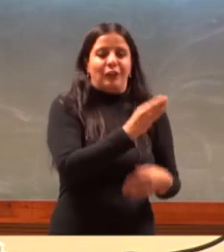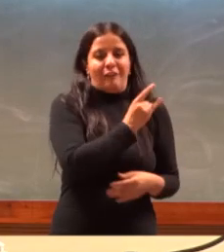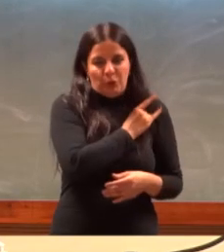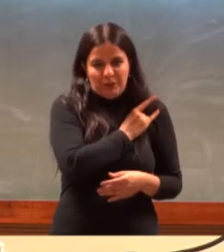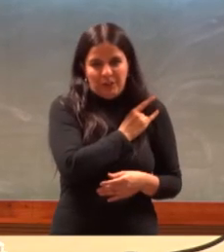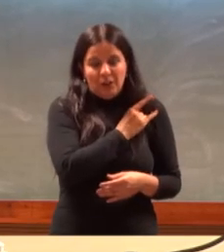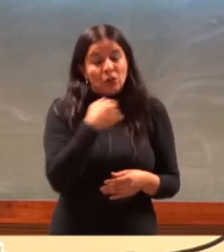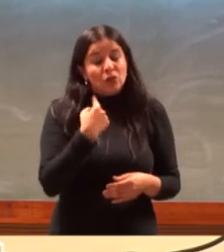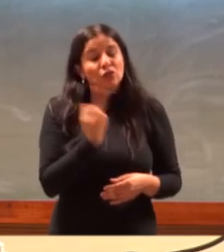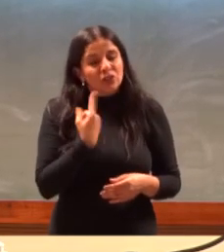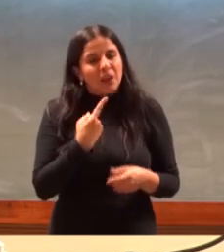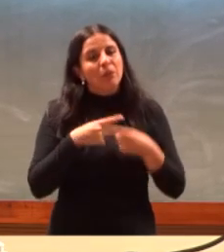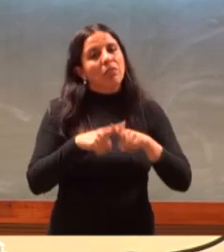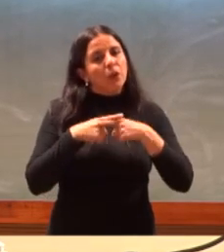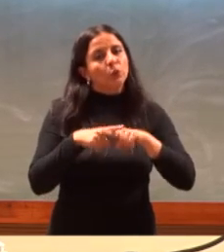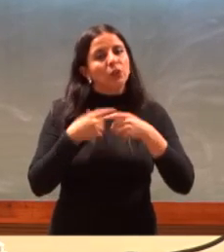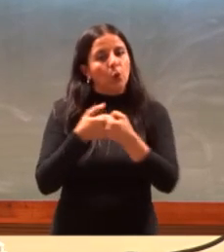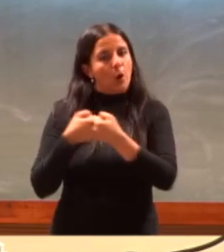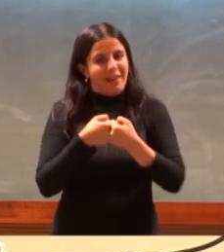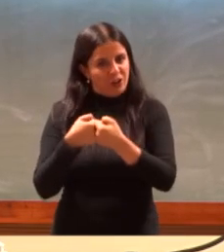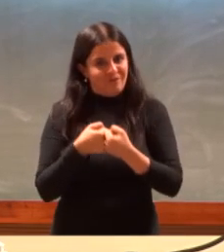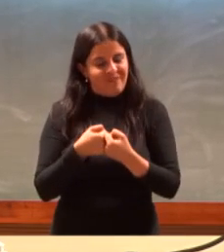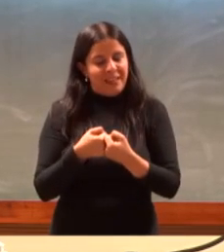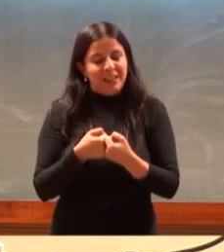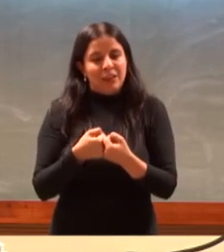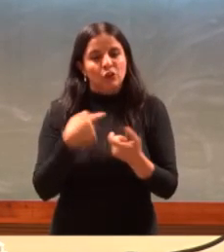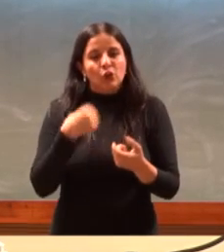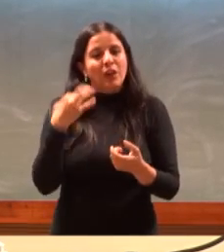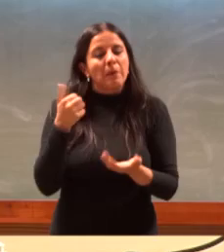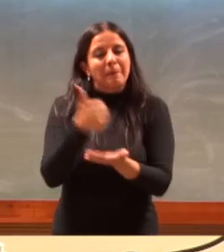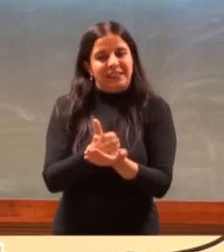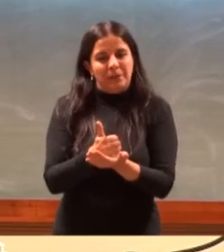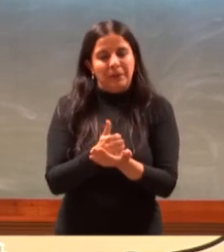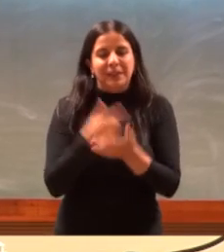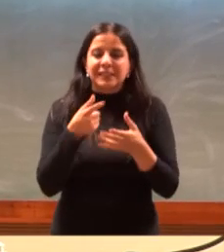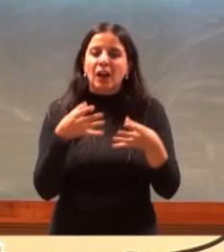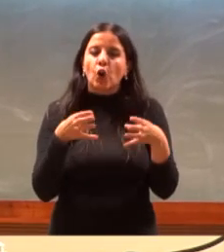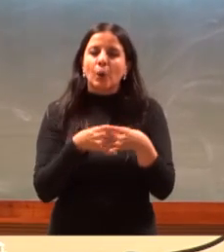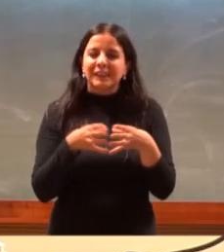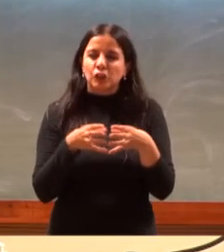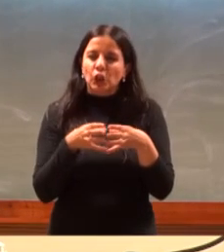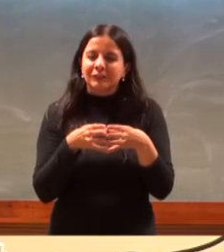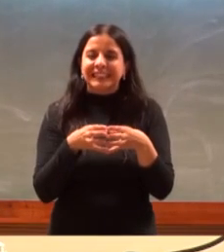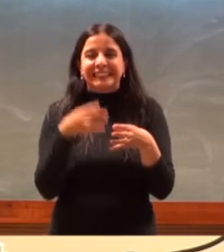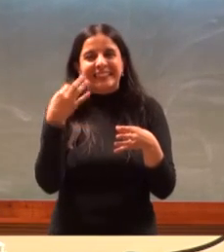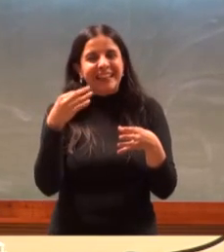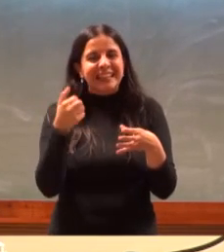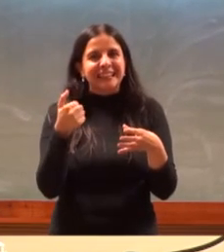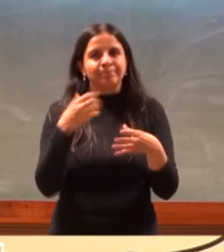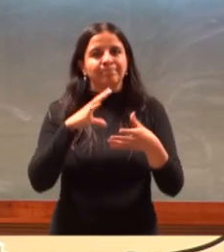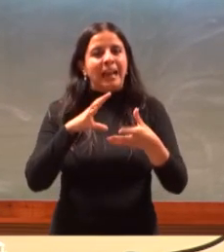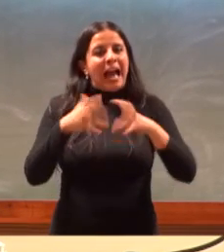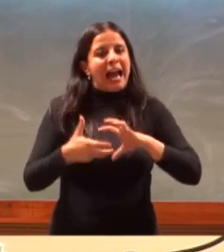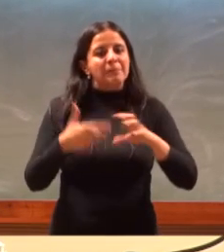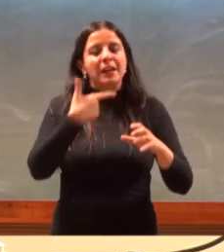discutiendo un convenio y es también una cosa muy importante que en las cual tendríamos que participar inclusive esa comisión que yo decía la cit que tendría que participar en eso en la